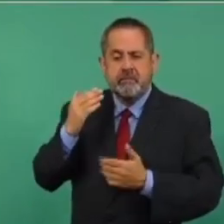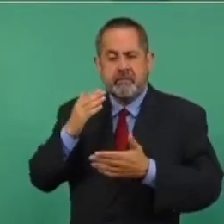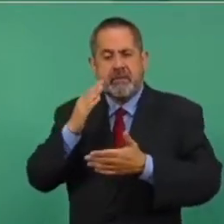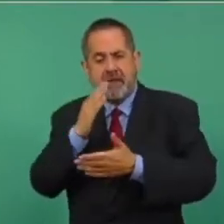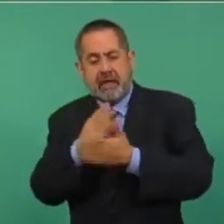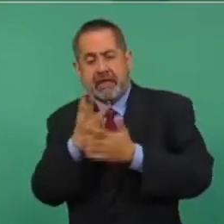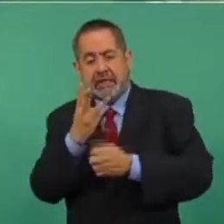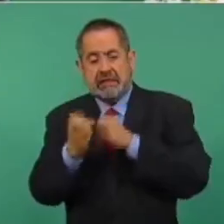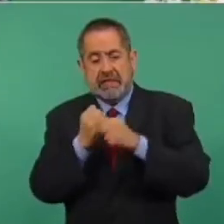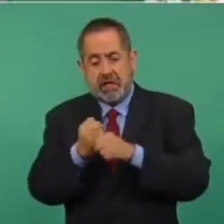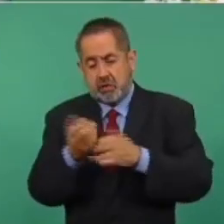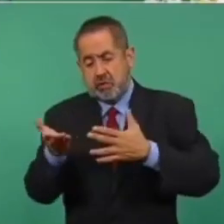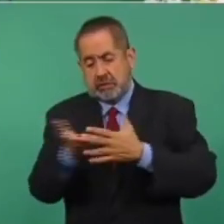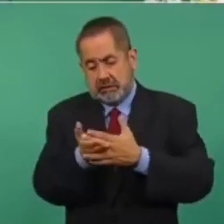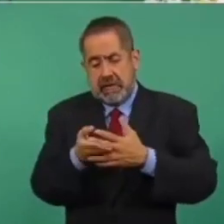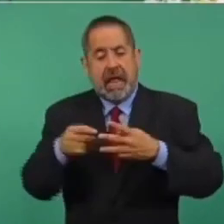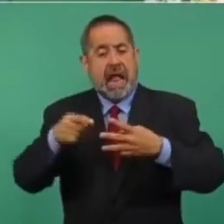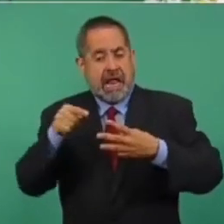ya está establecido.